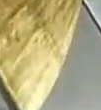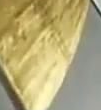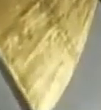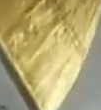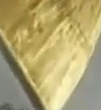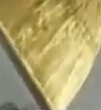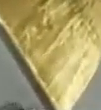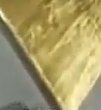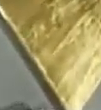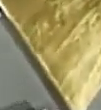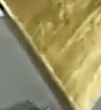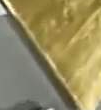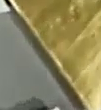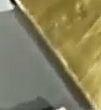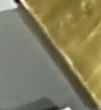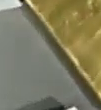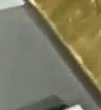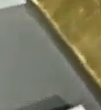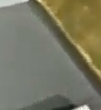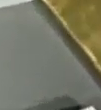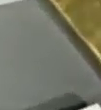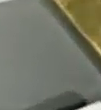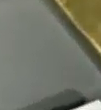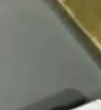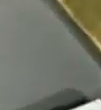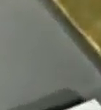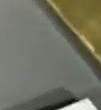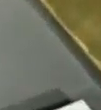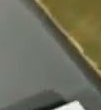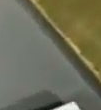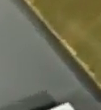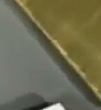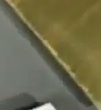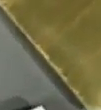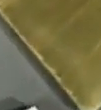síntesis de las obras la iniciaste tú hace 4 meses. Ahora esta y las que